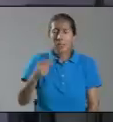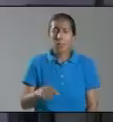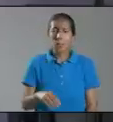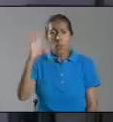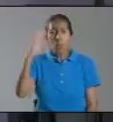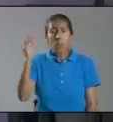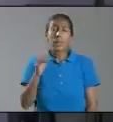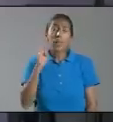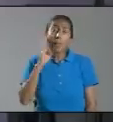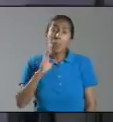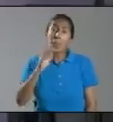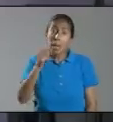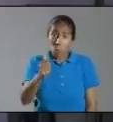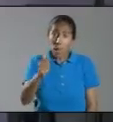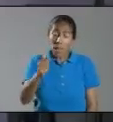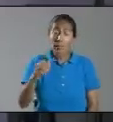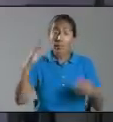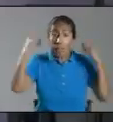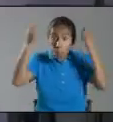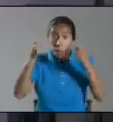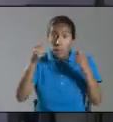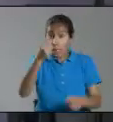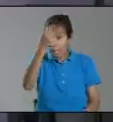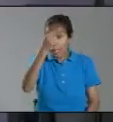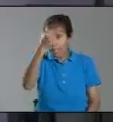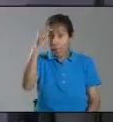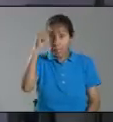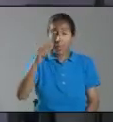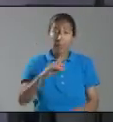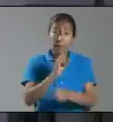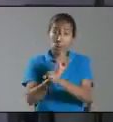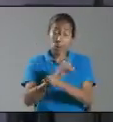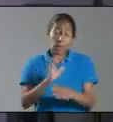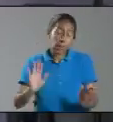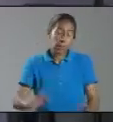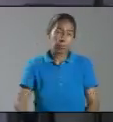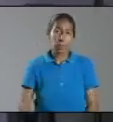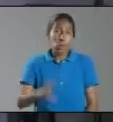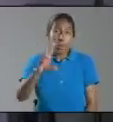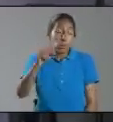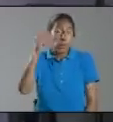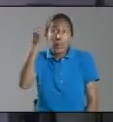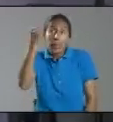pero yo no sé por qué se lo ponía. Y ahora miro aquí a las hermanas, se me recuerda a mi abuelita.